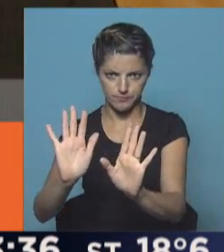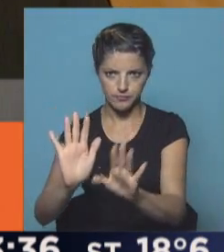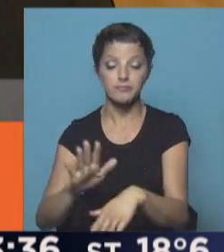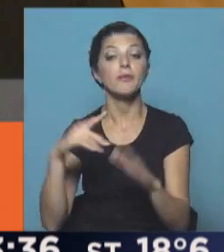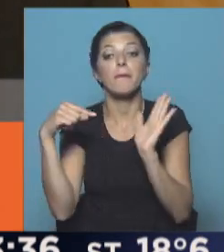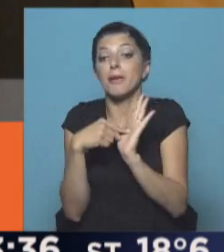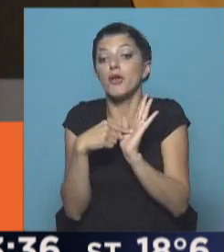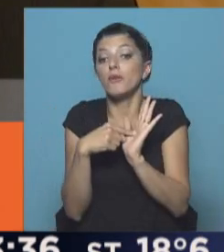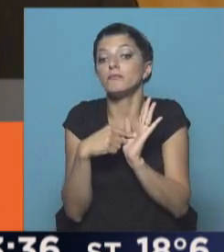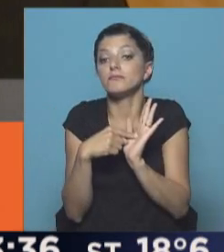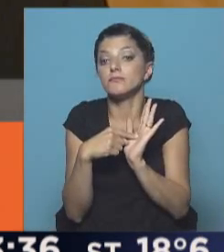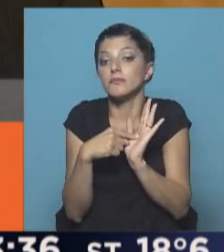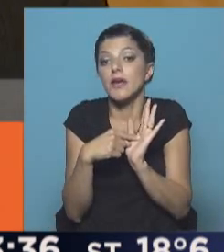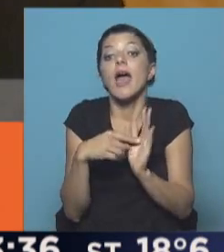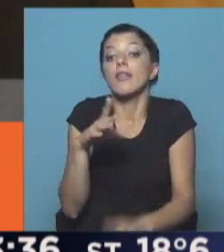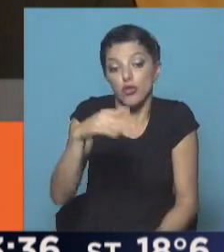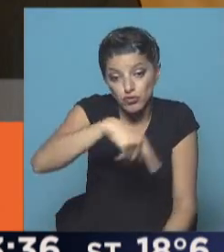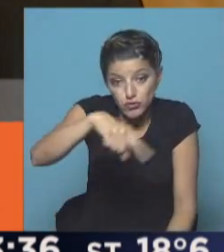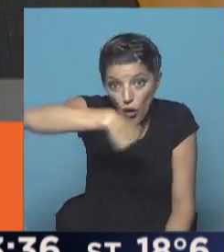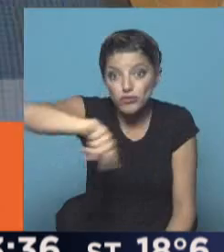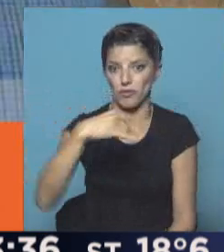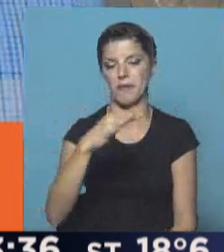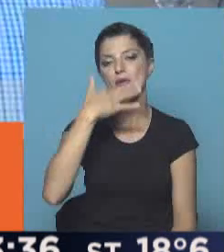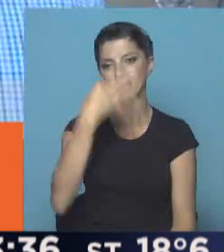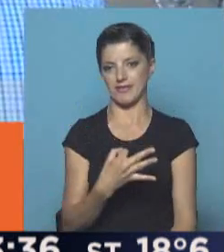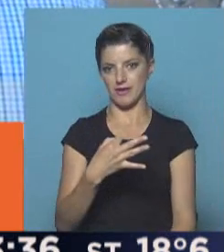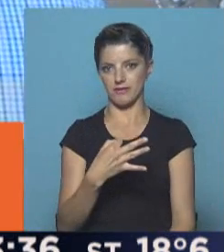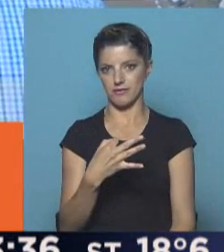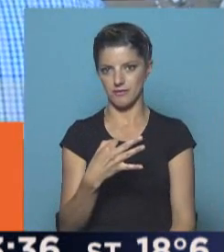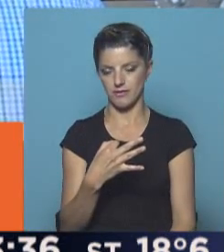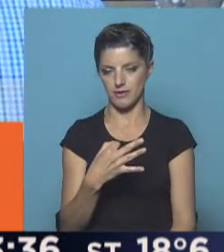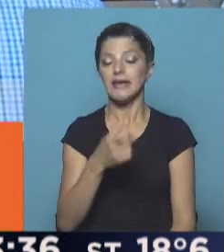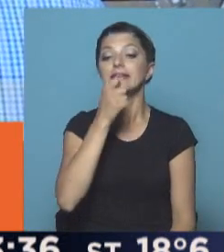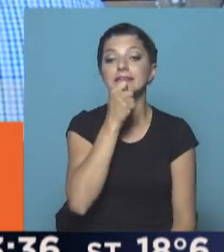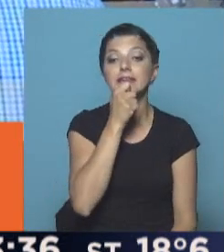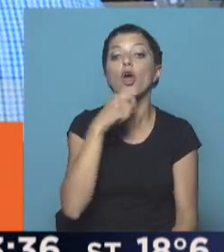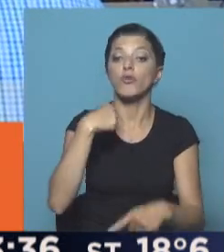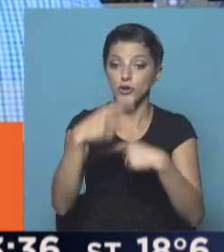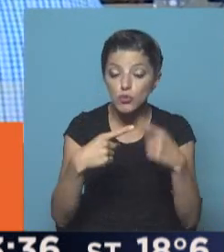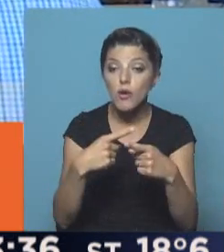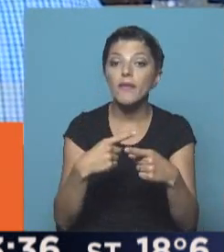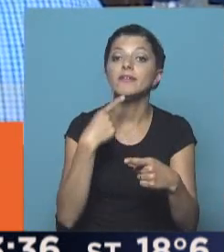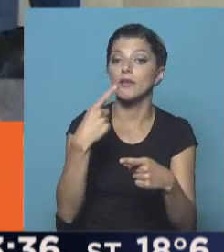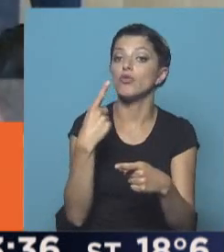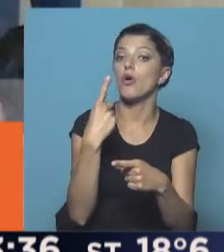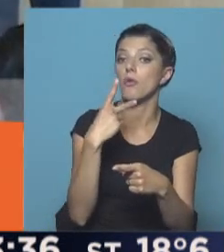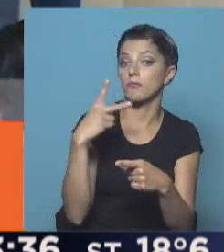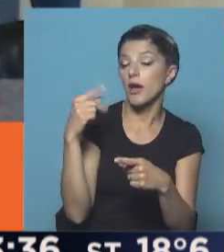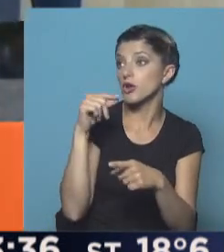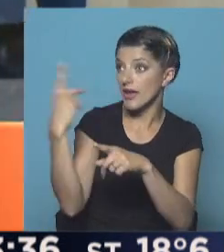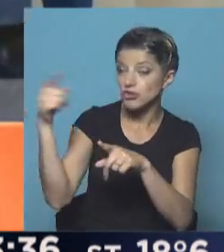Pero llegará un momento en que Cataluña va a tener que decidir. Es decir, si en todo este proceso persiste el no, Cataluña va a decir